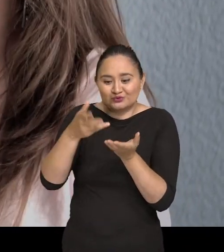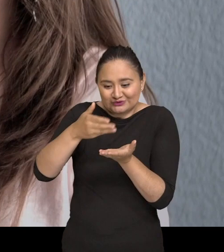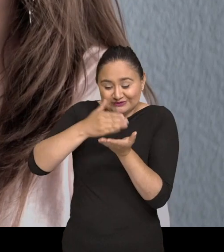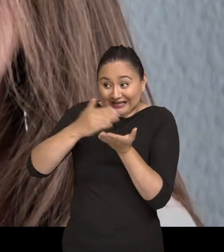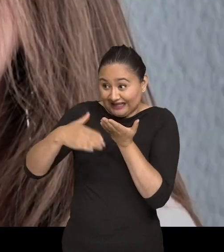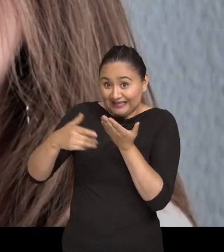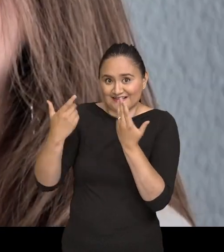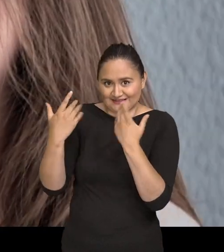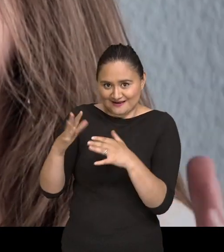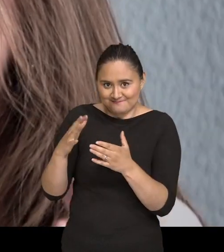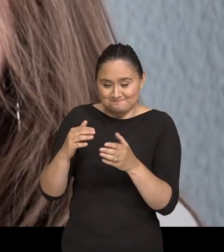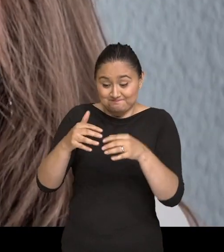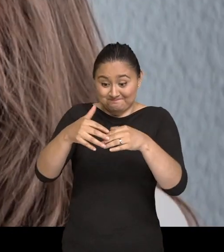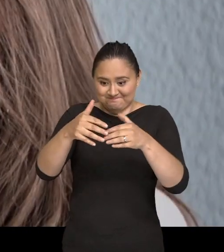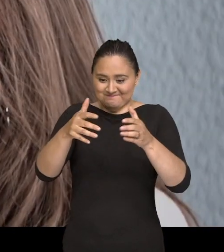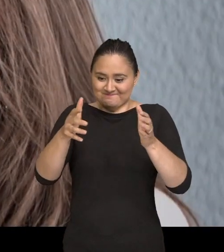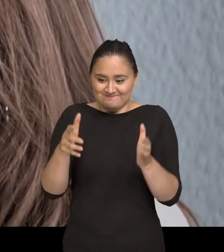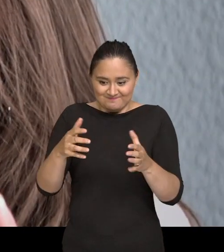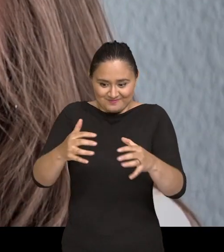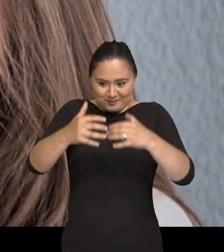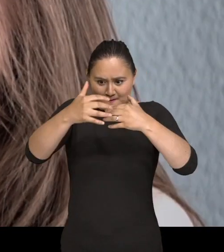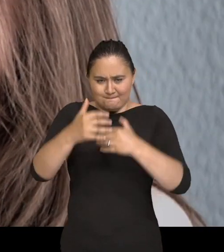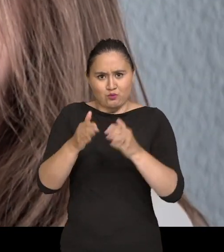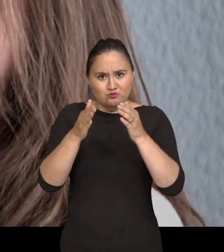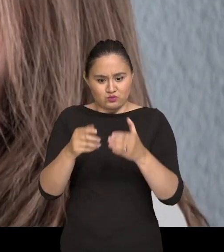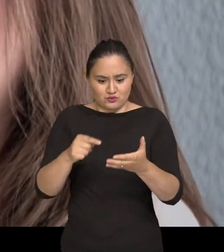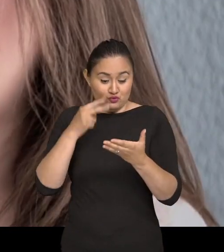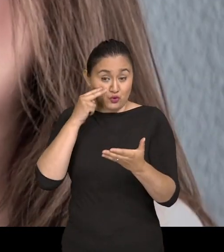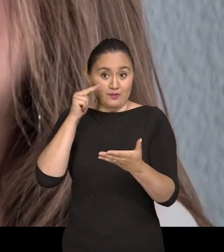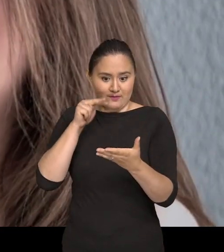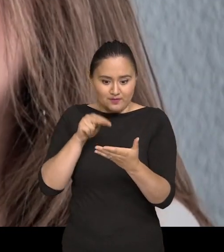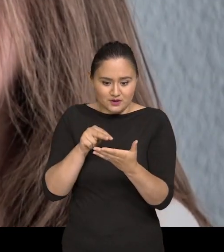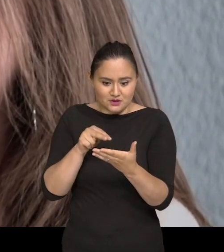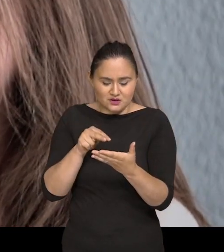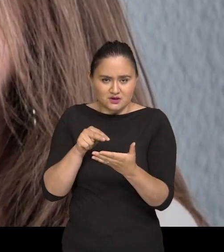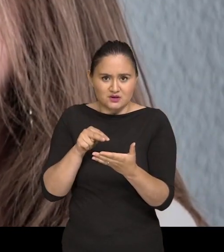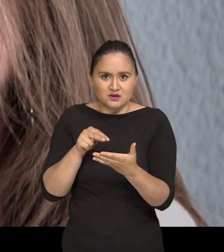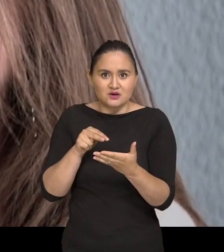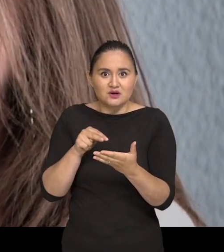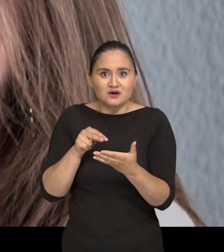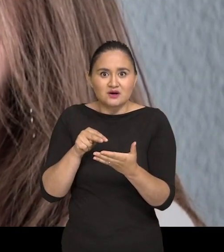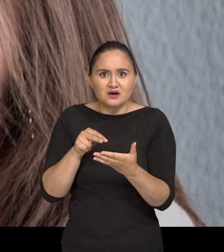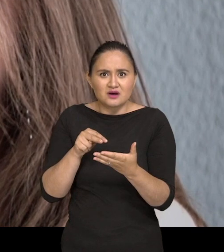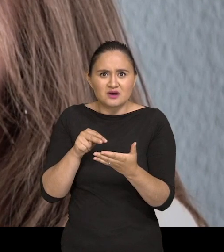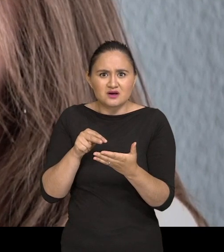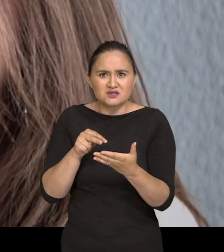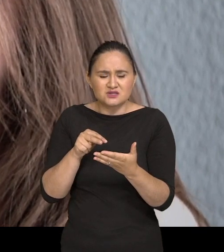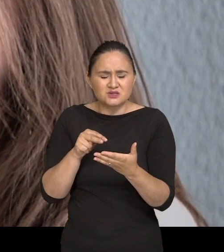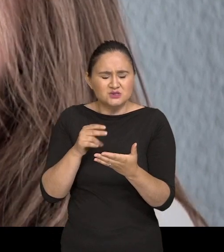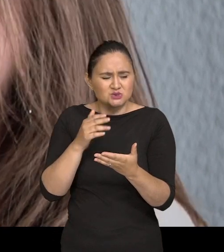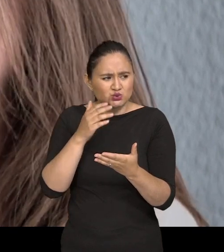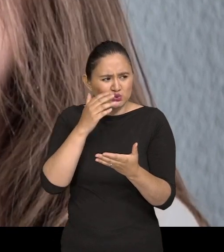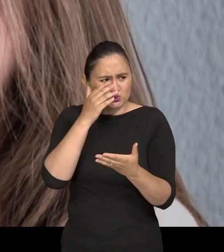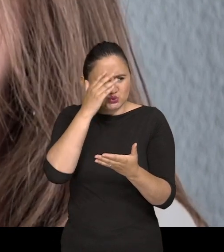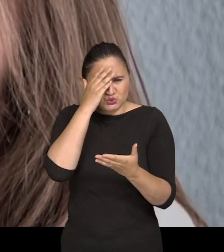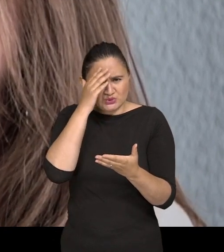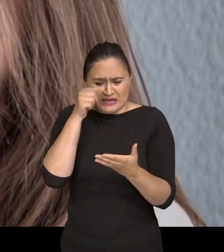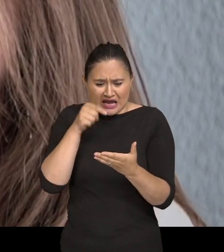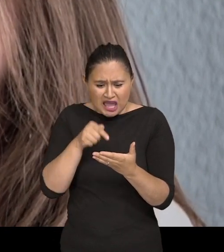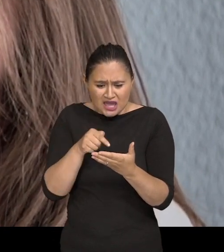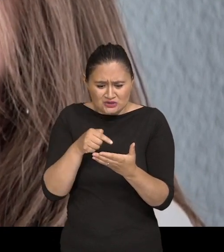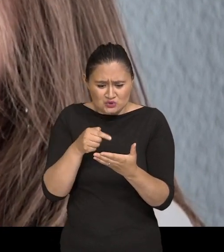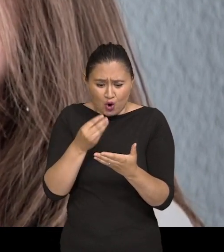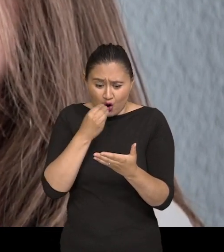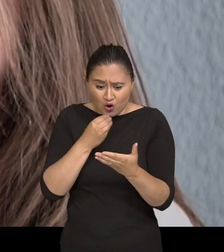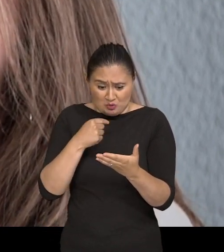lasaña ese día me pusieron el plato así de lasaña y yo vi y dije o sea dentro de mí dije o